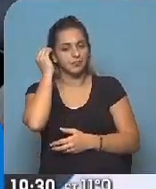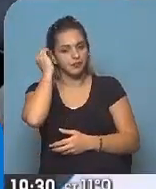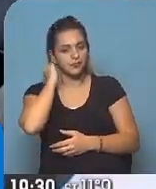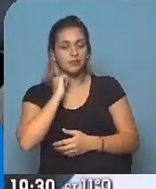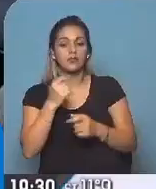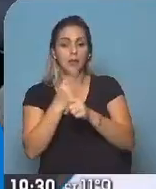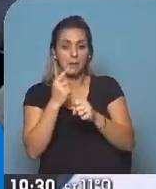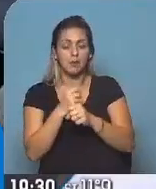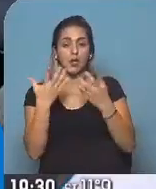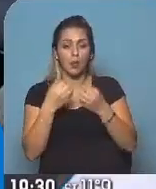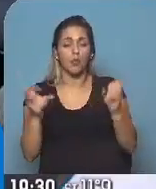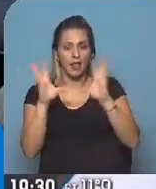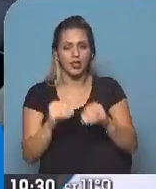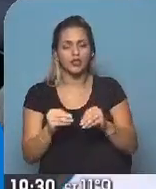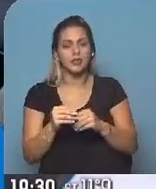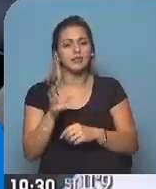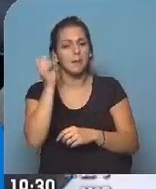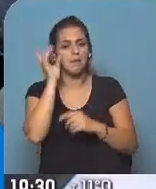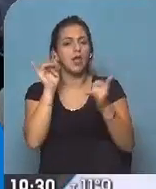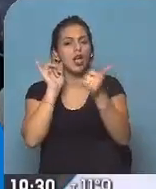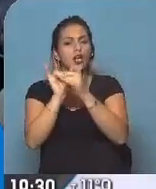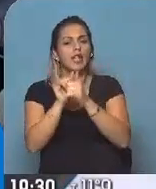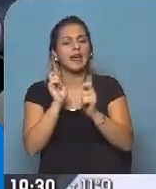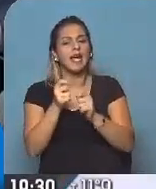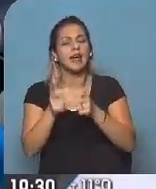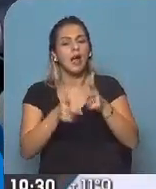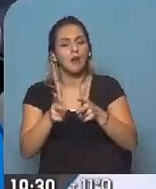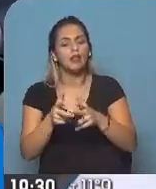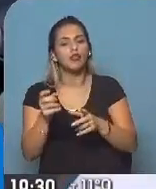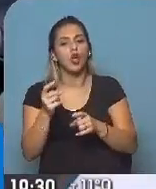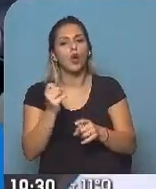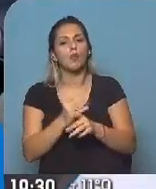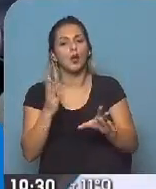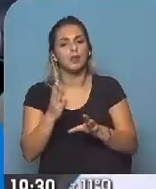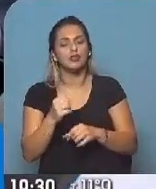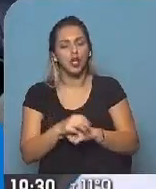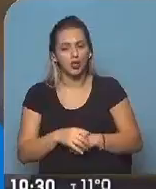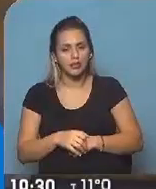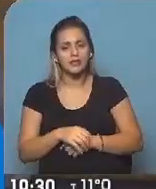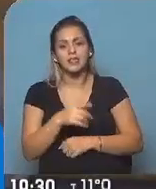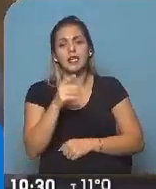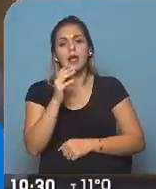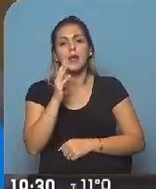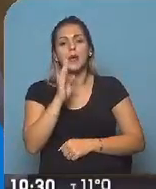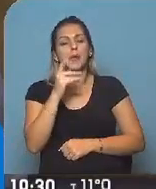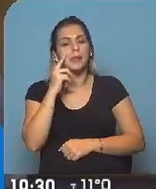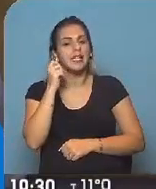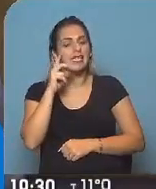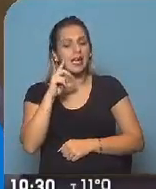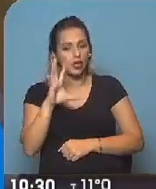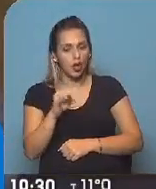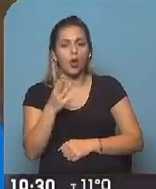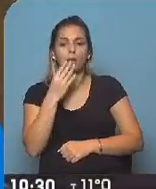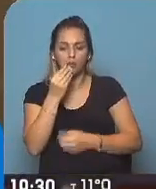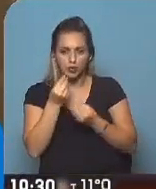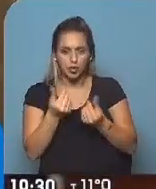buenas noches. ¿Con quién estaba reflexionando sobre este tema? El profesor Sebastián Bigliero. Ah, bueno. Mucho gusto.